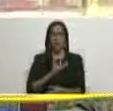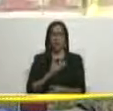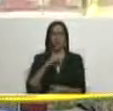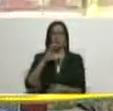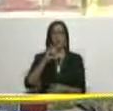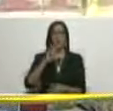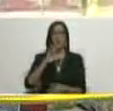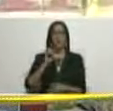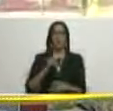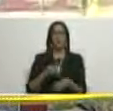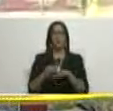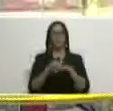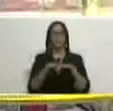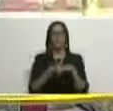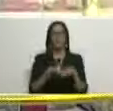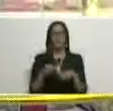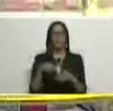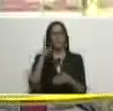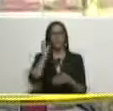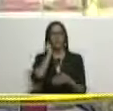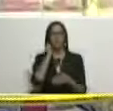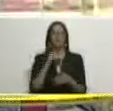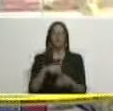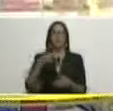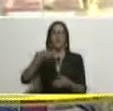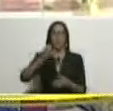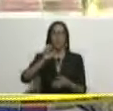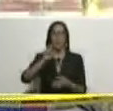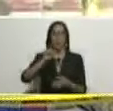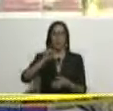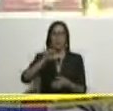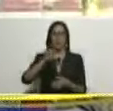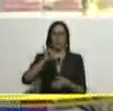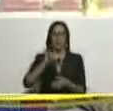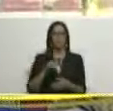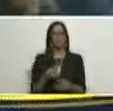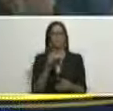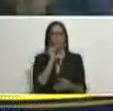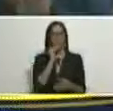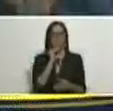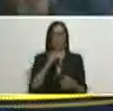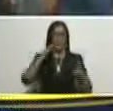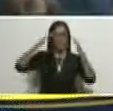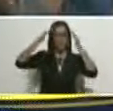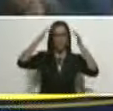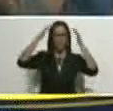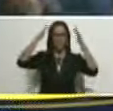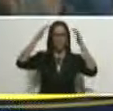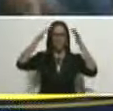el municipio de Miranda, Henry Josué Hernández, muchacho, mi saludo.